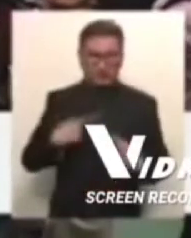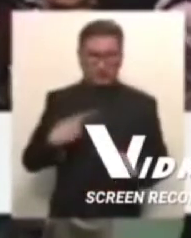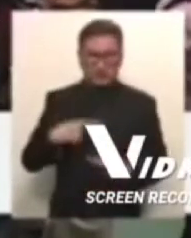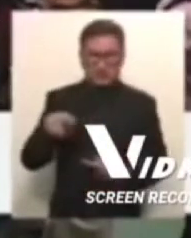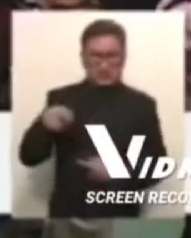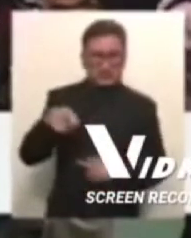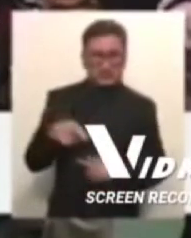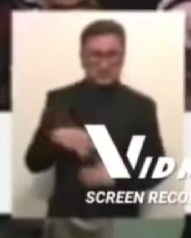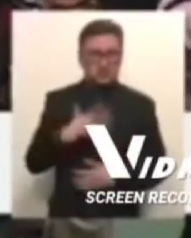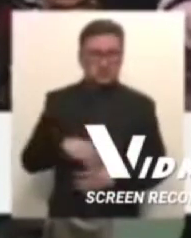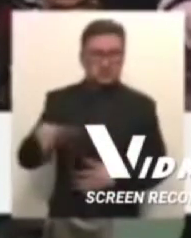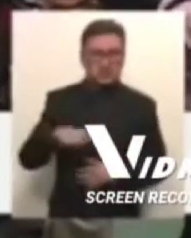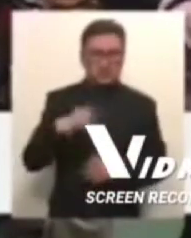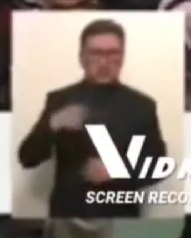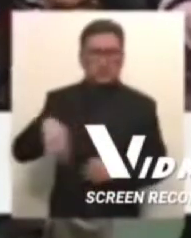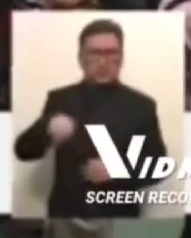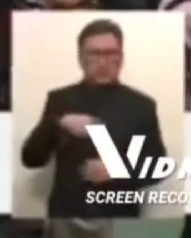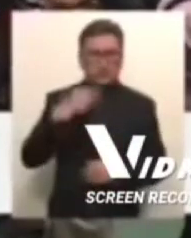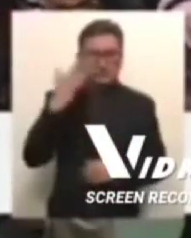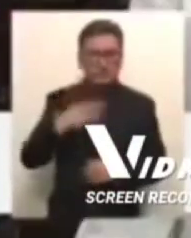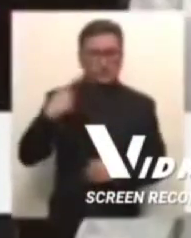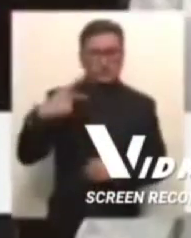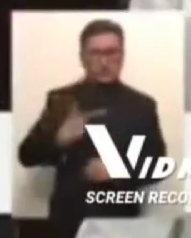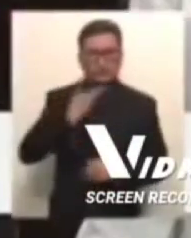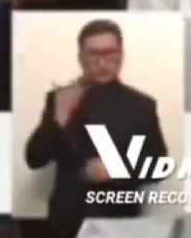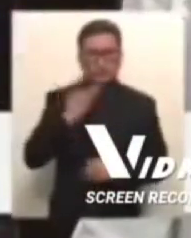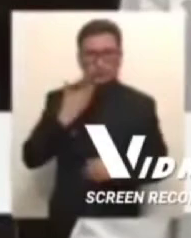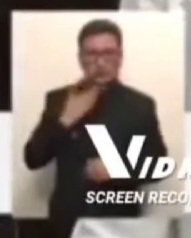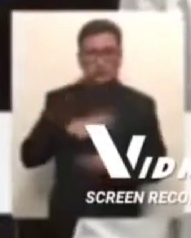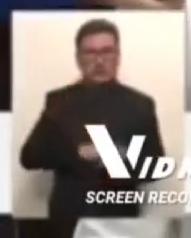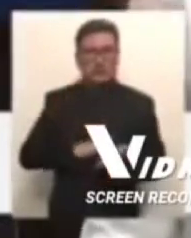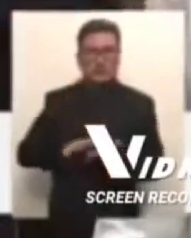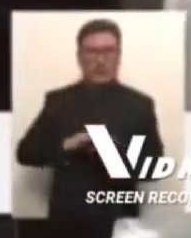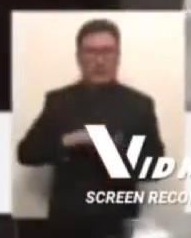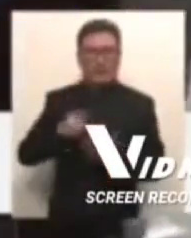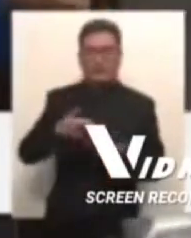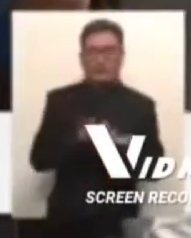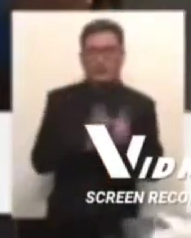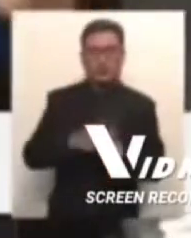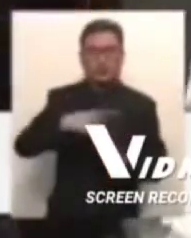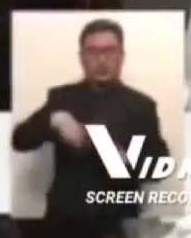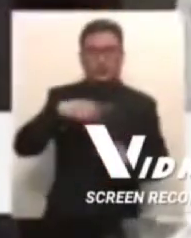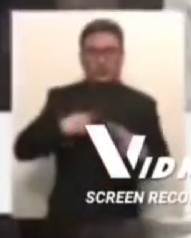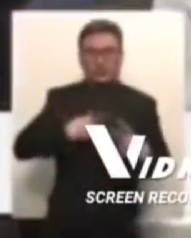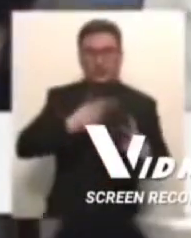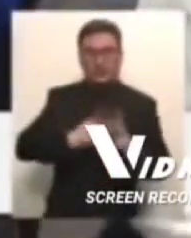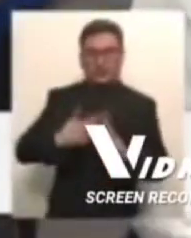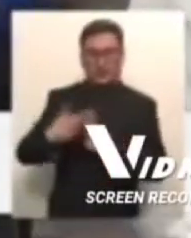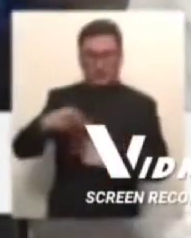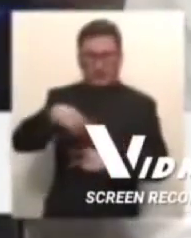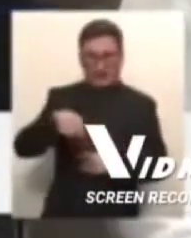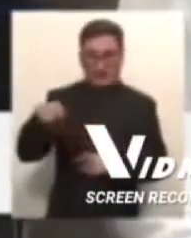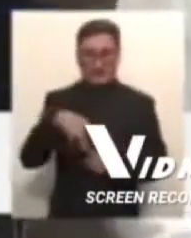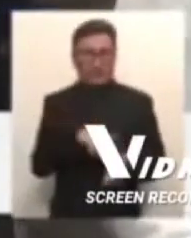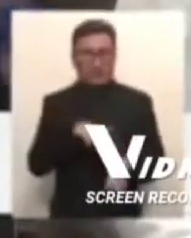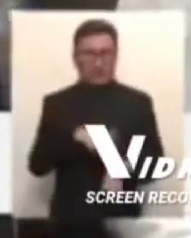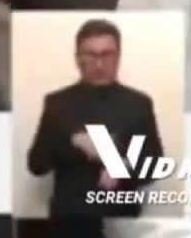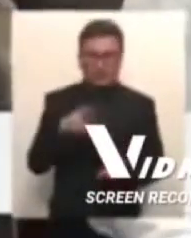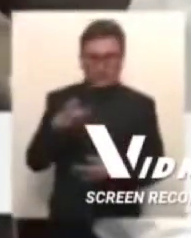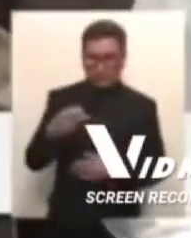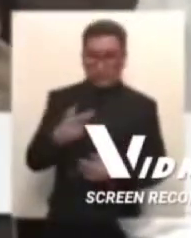grata por celebrar los actos cobardes de unos asesinos. Y déjeme